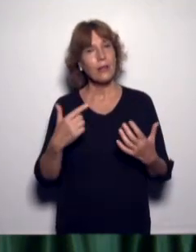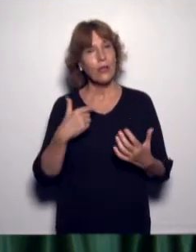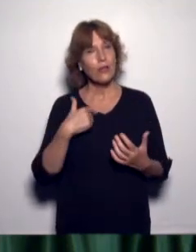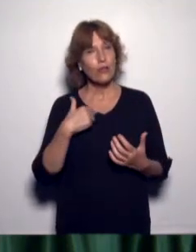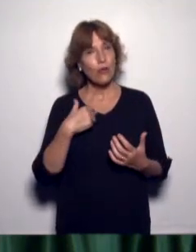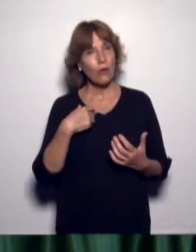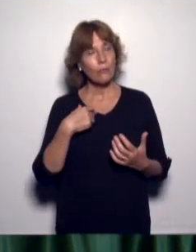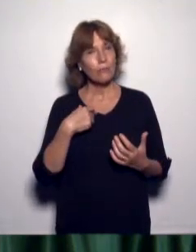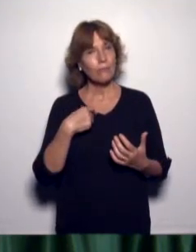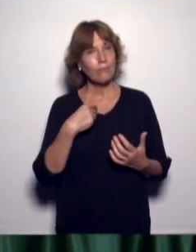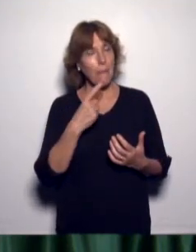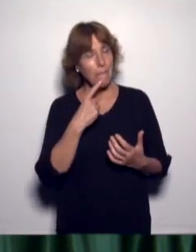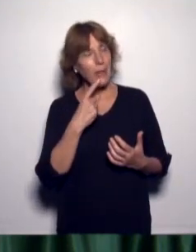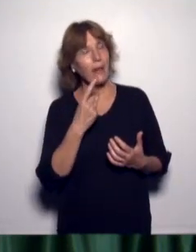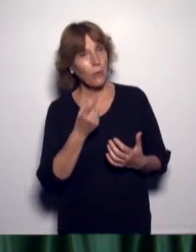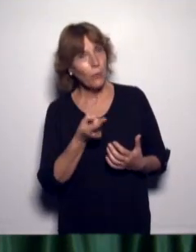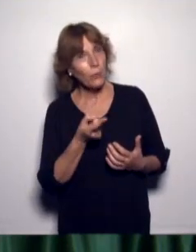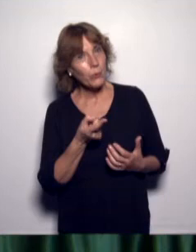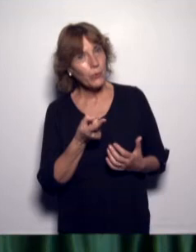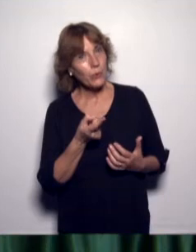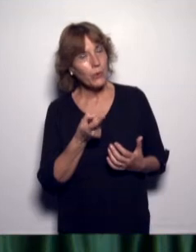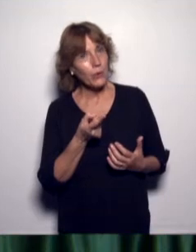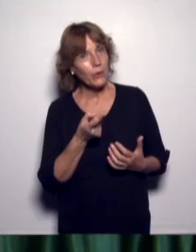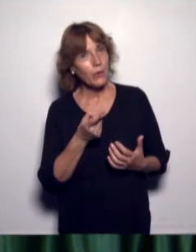interrogativamente, ¿no? El leproso hace un acto de fe,